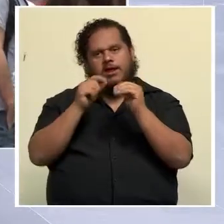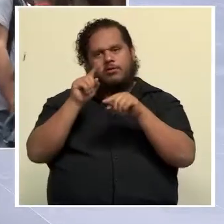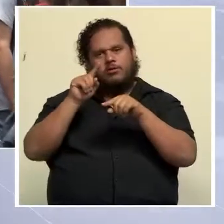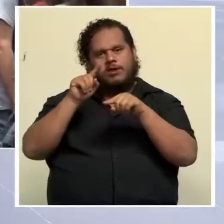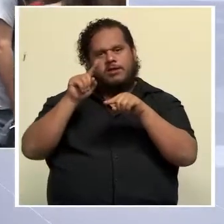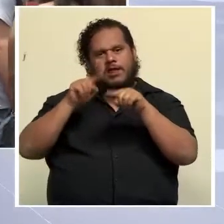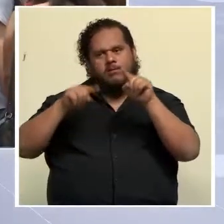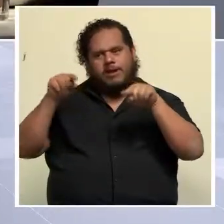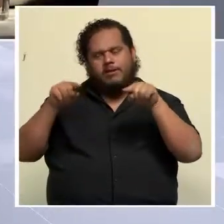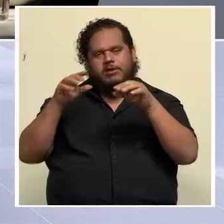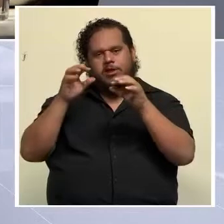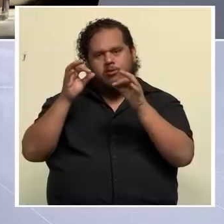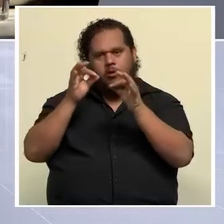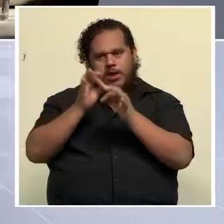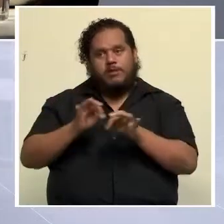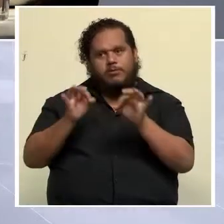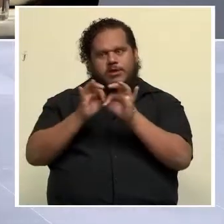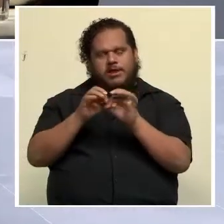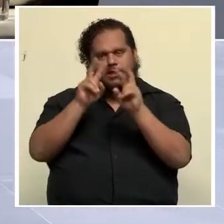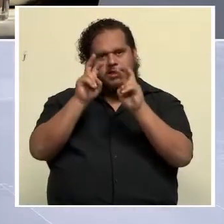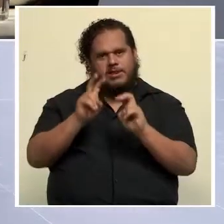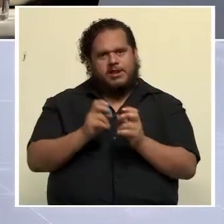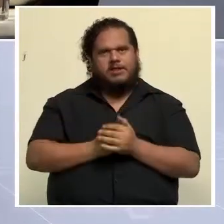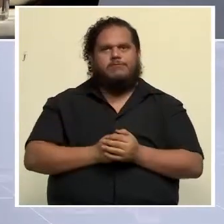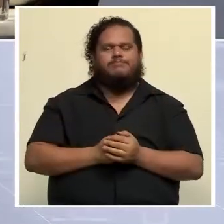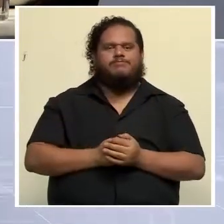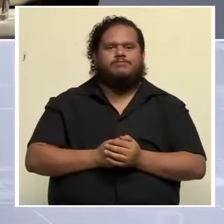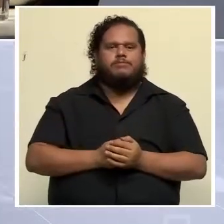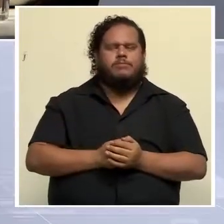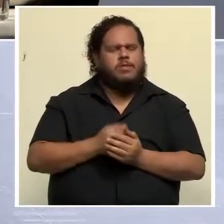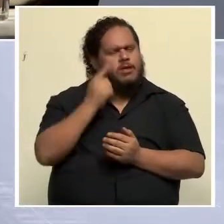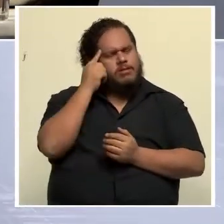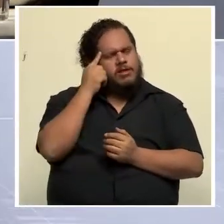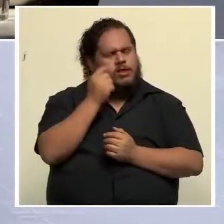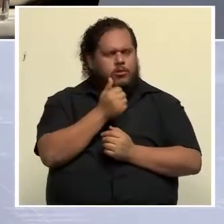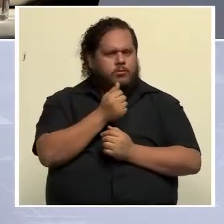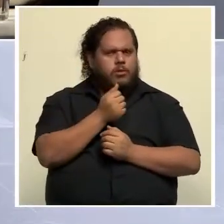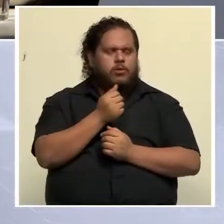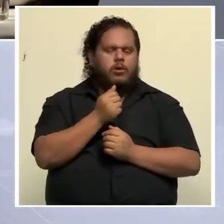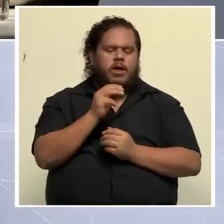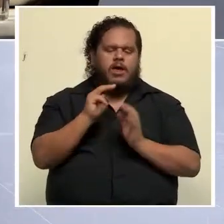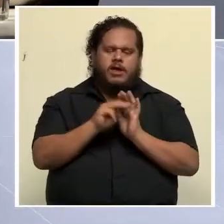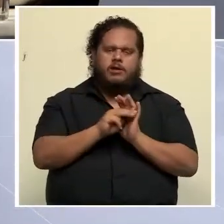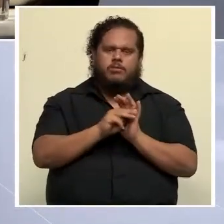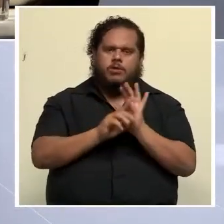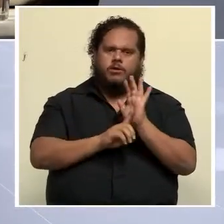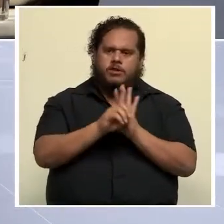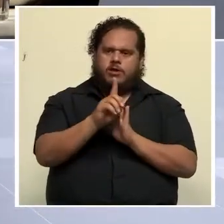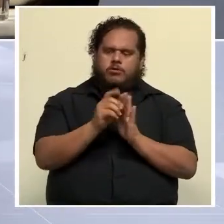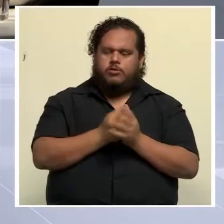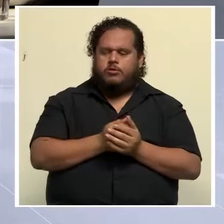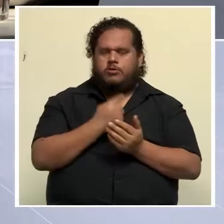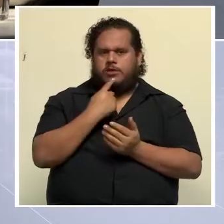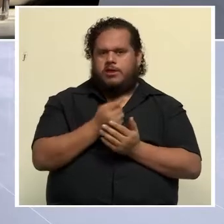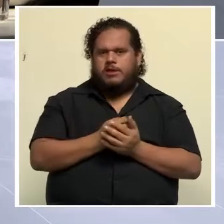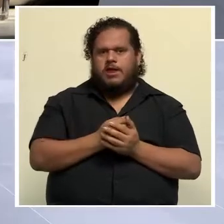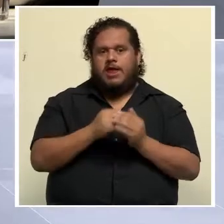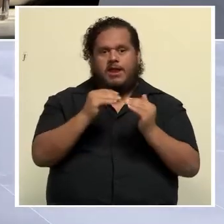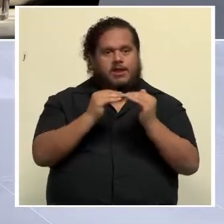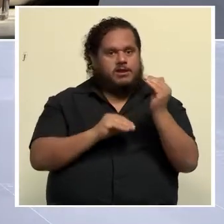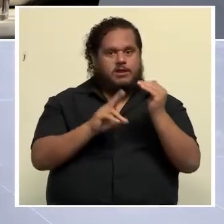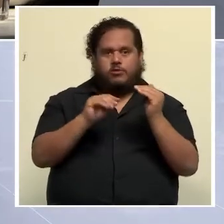son importantes de analizar. Pensando un poco en el modelo de desarrollo y lo que se tocaba en la nota, donde la desigualdad